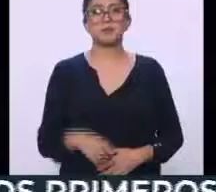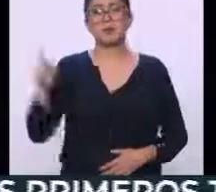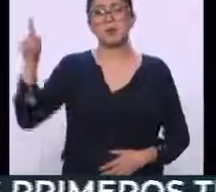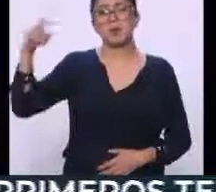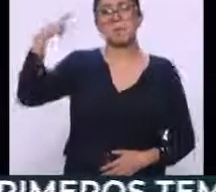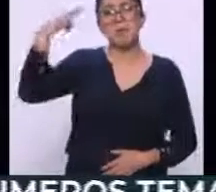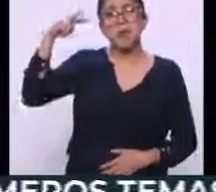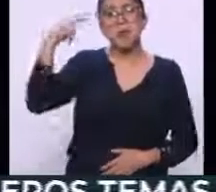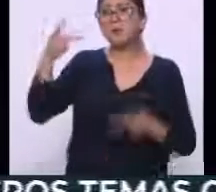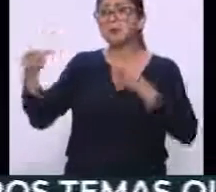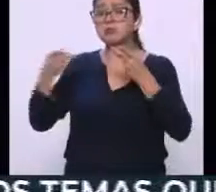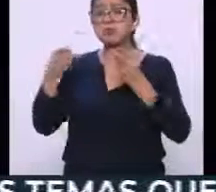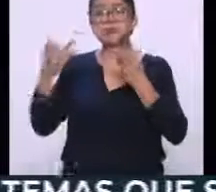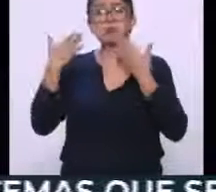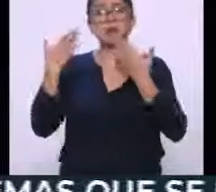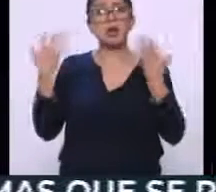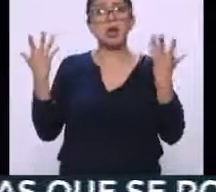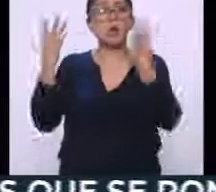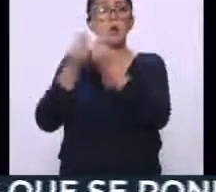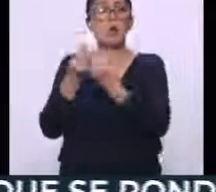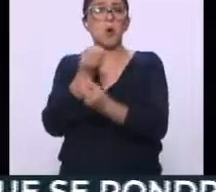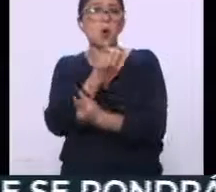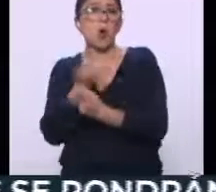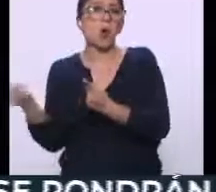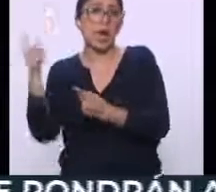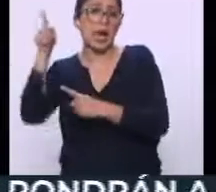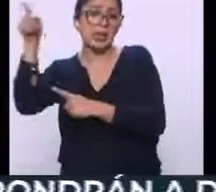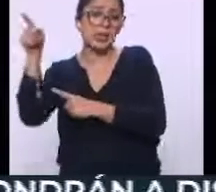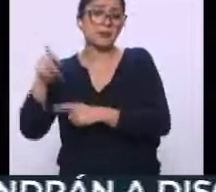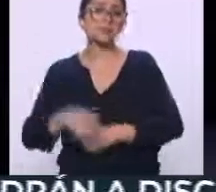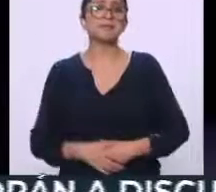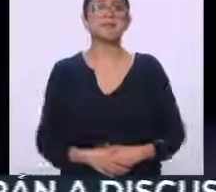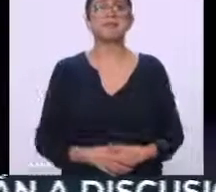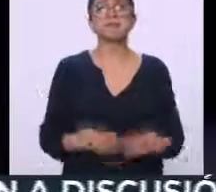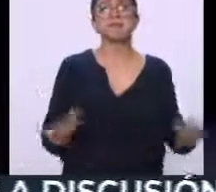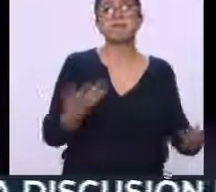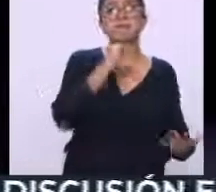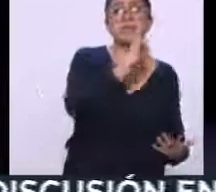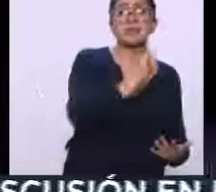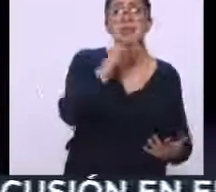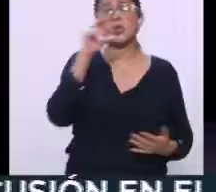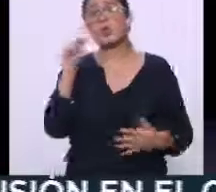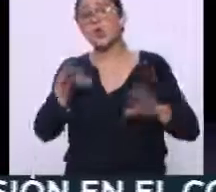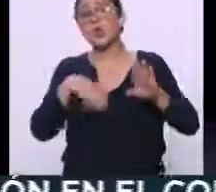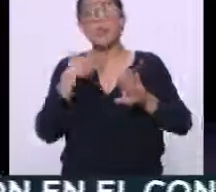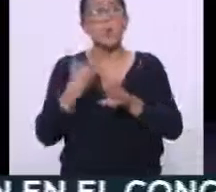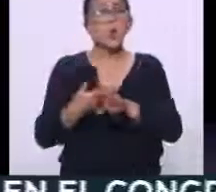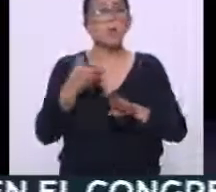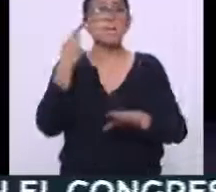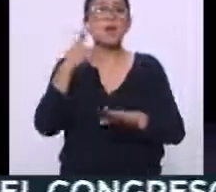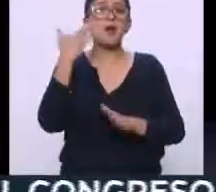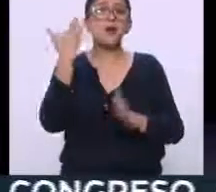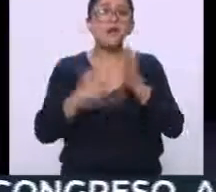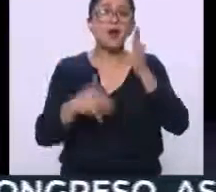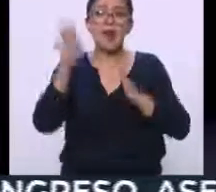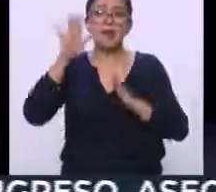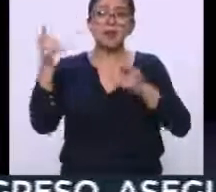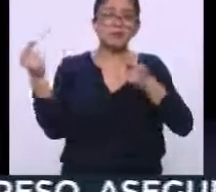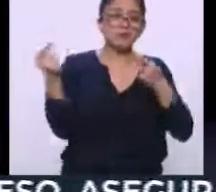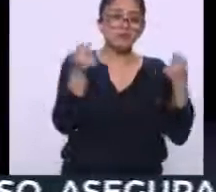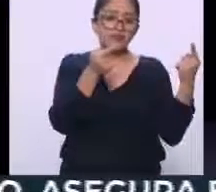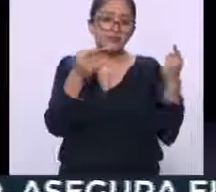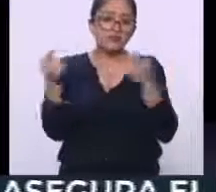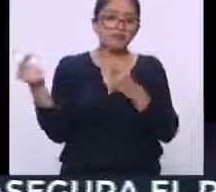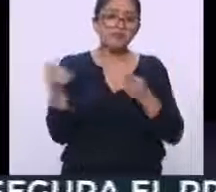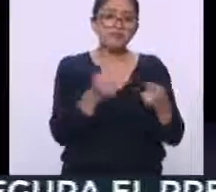entonces esperemos que suceda, o sea. Sí, pero también los que están en contra están muy bien organizados. Bueno, están muy organizados, pero no también. Ya ves que luego chocan, ¿sabes? Entre ellos. Se han hecho